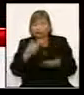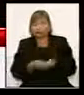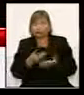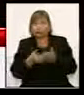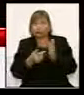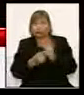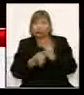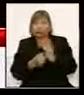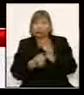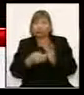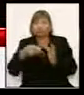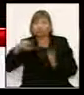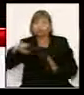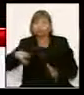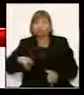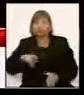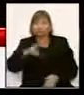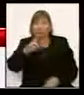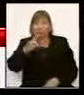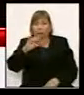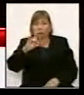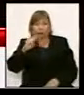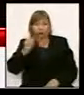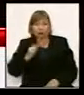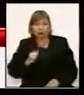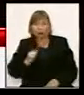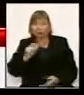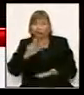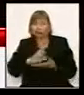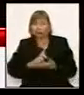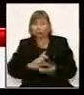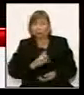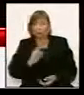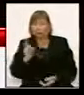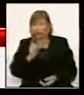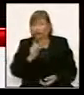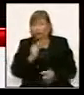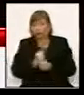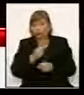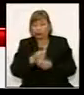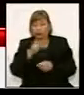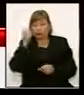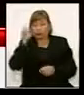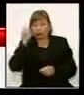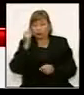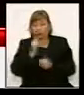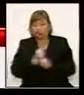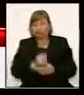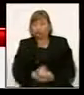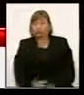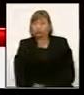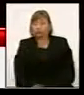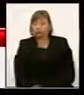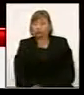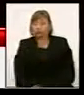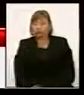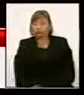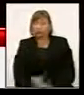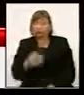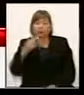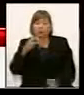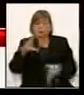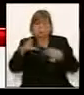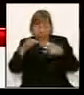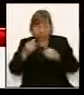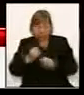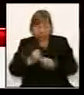por Rutas de Lima, pero no lo elabora Provías Nacional, como por ahí entendí que había sido señalado. Provías Nacional